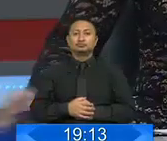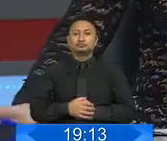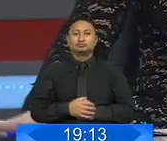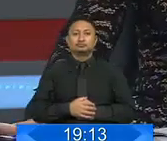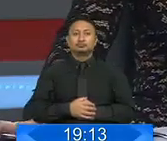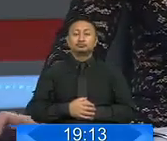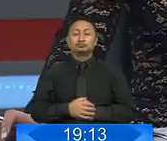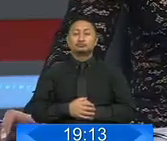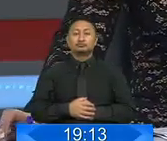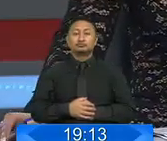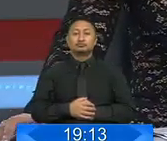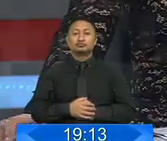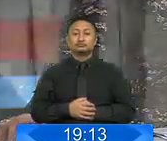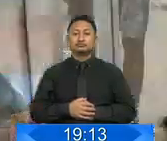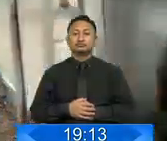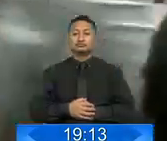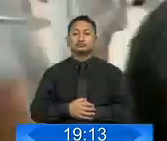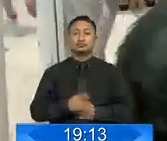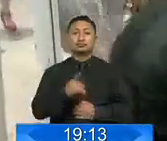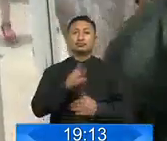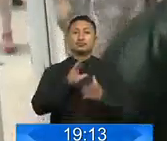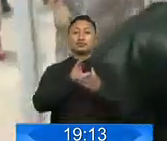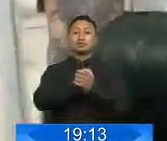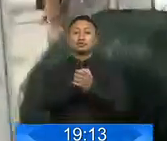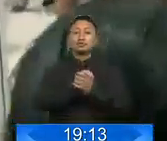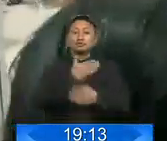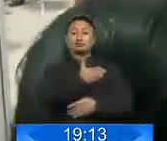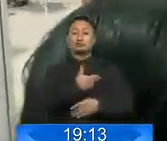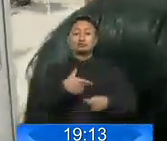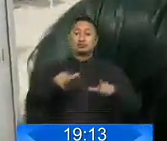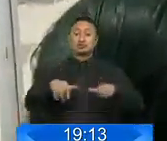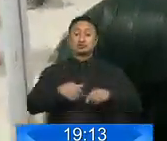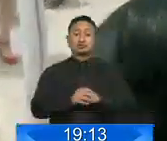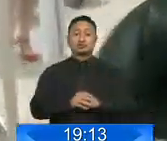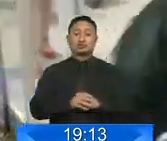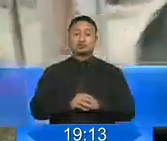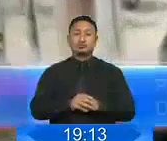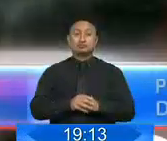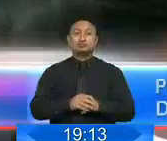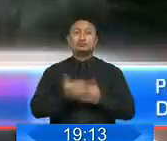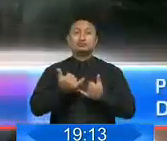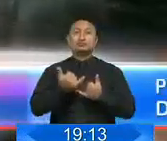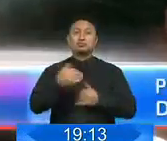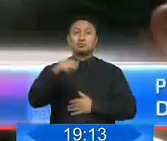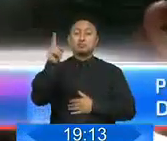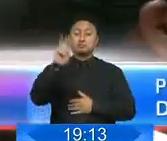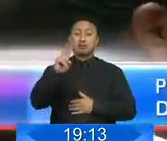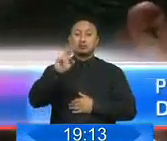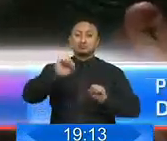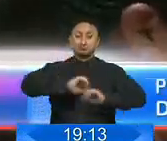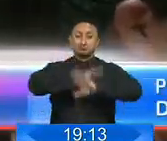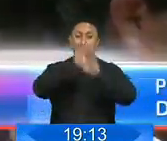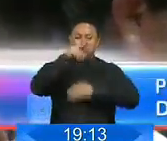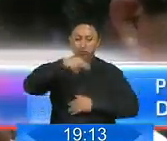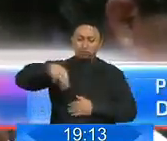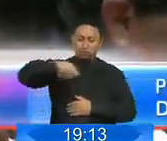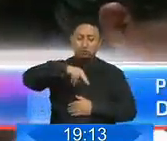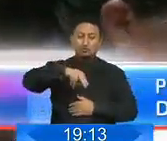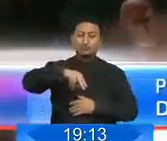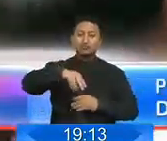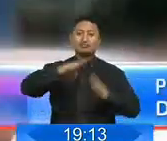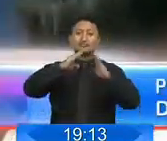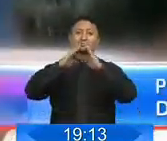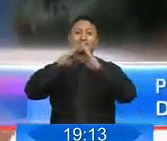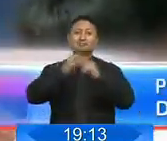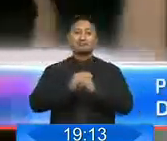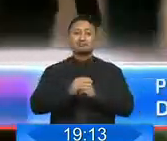la primera dama del ecuador rocío de moreno y su par de perú maribel díaz recorrieron la mañana de este viernes la urbanización son francisco